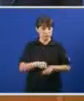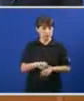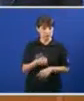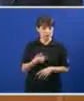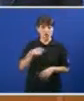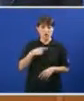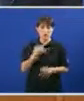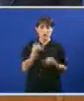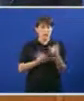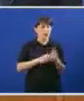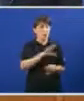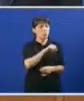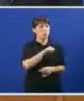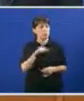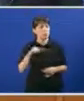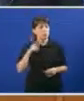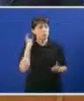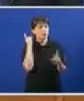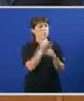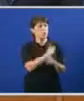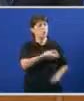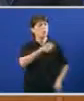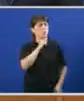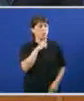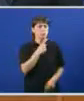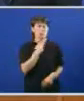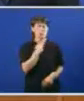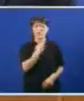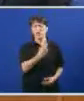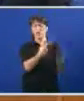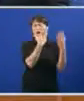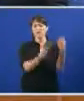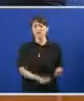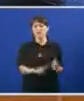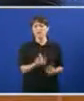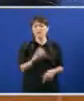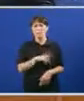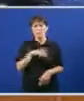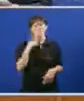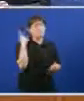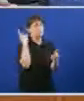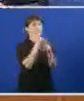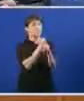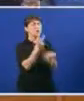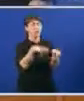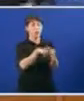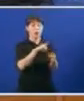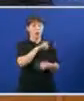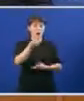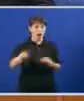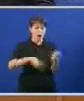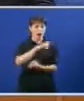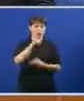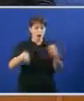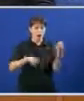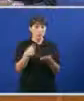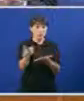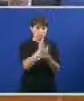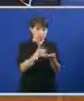atopei unha comunidade autónoma chea de dificultades. Me atopei unha comunidade autónoma que cada ano tiña menos ingresos co